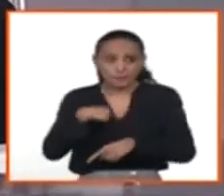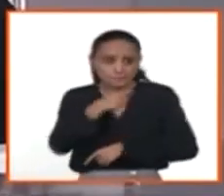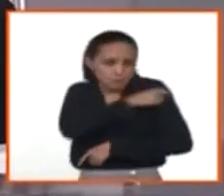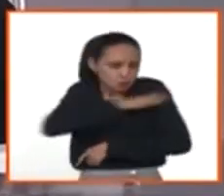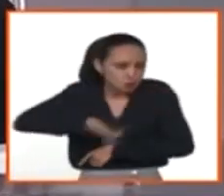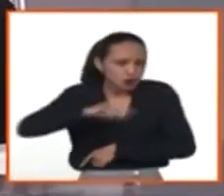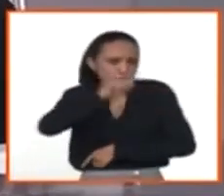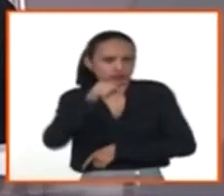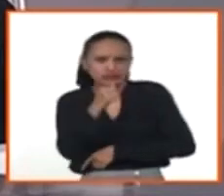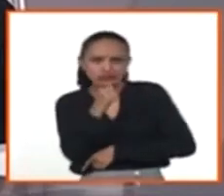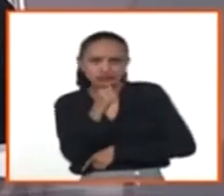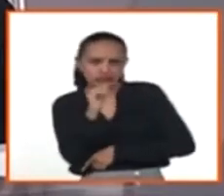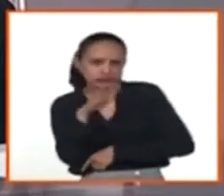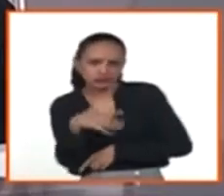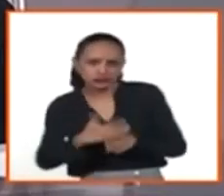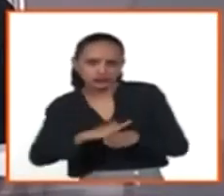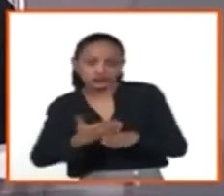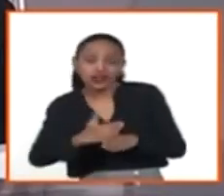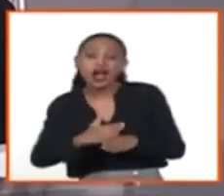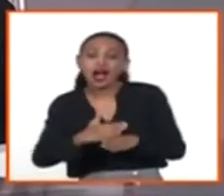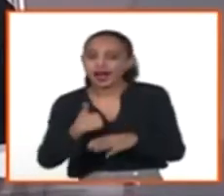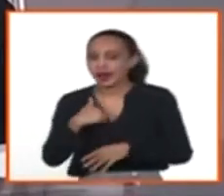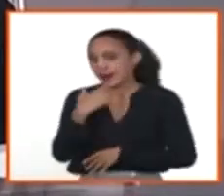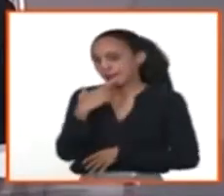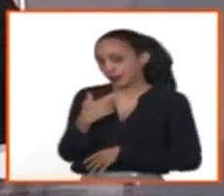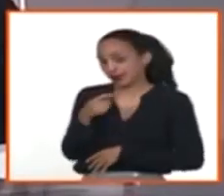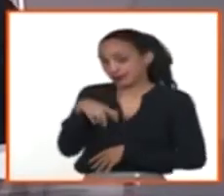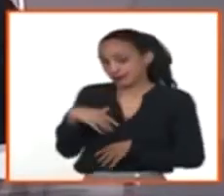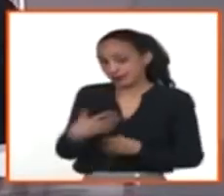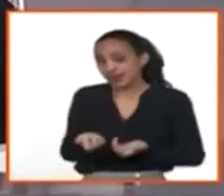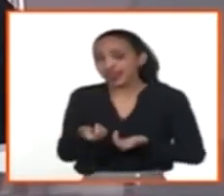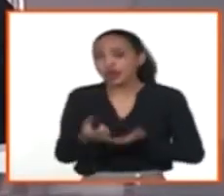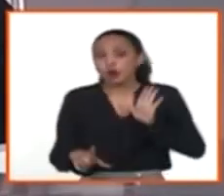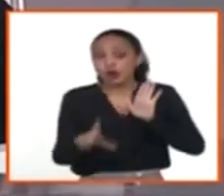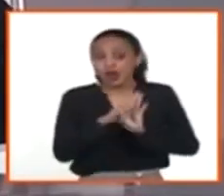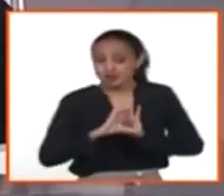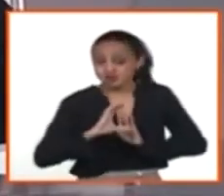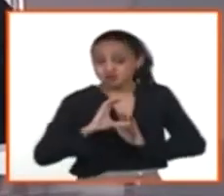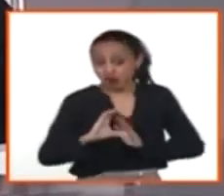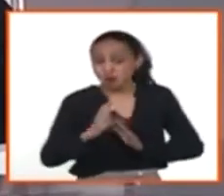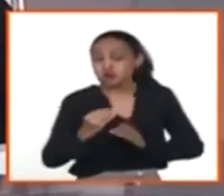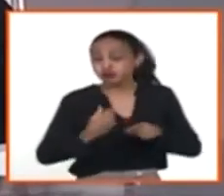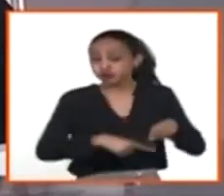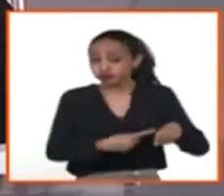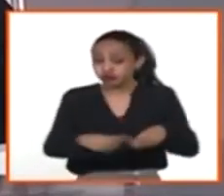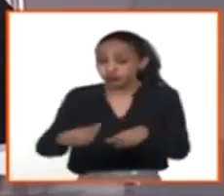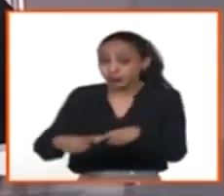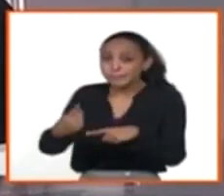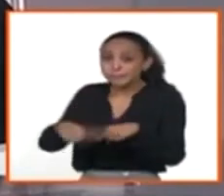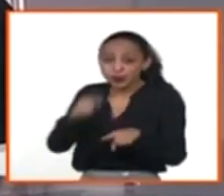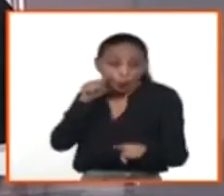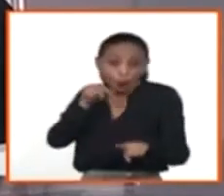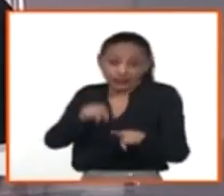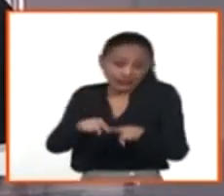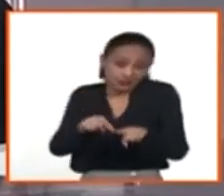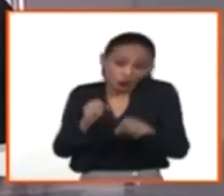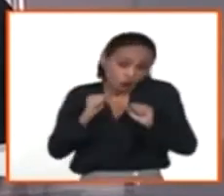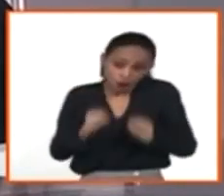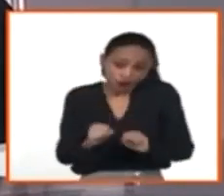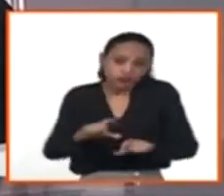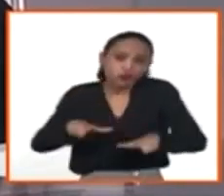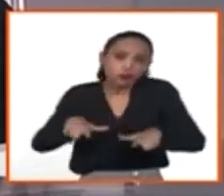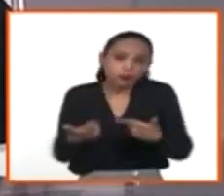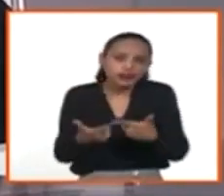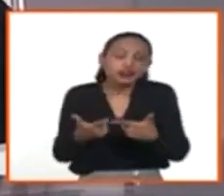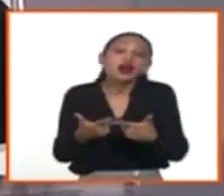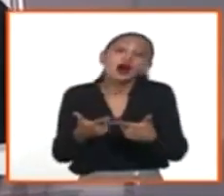Primero significa que es un proyecto de ley extenso, robusto, pero claro, la exigencia de sus objetivos nos llevaba a que fuera así. Se trata de un